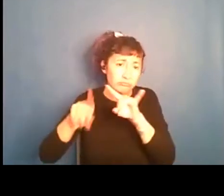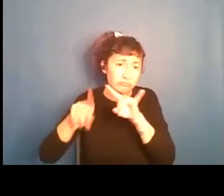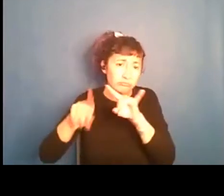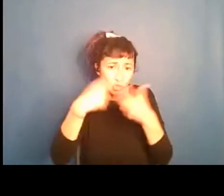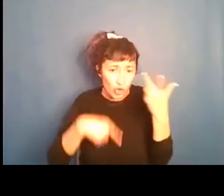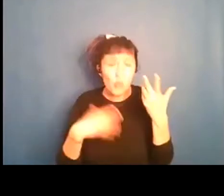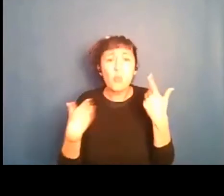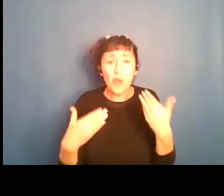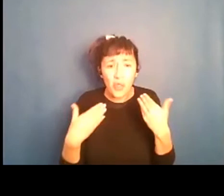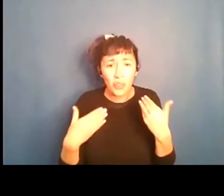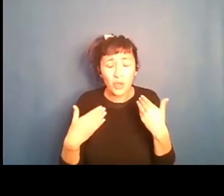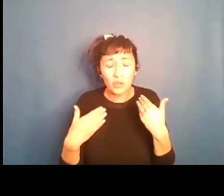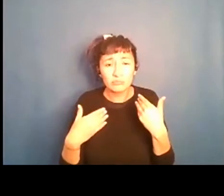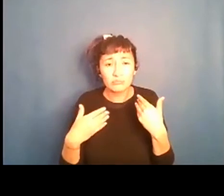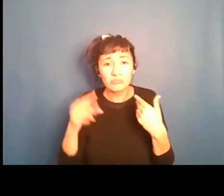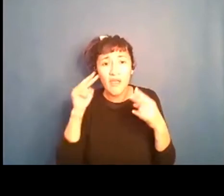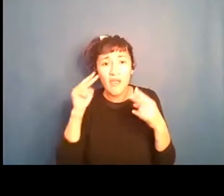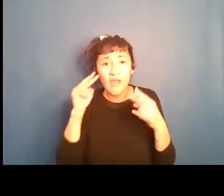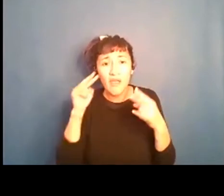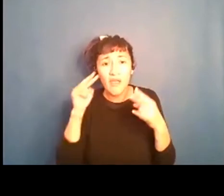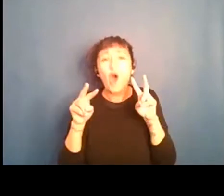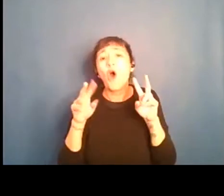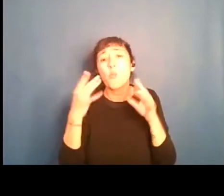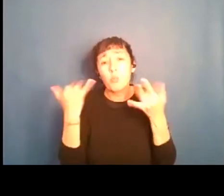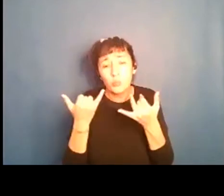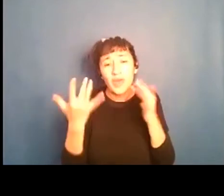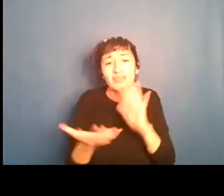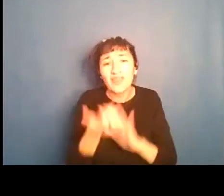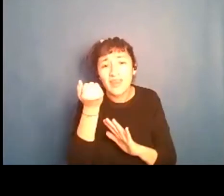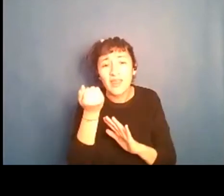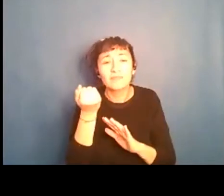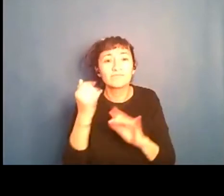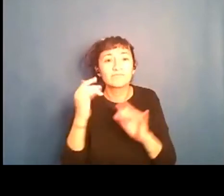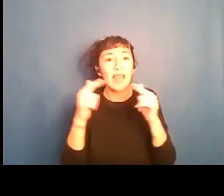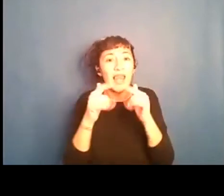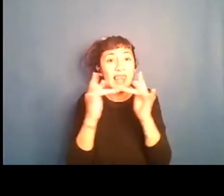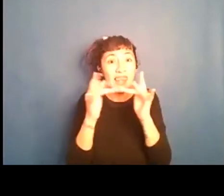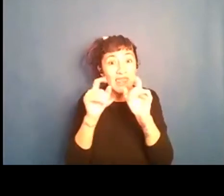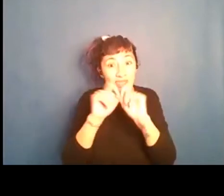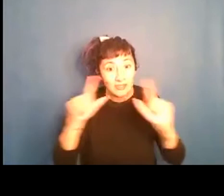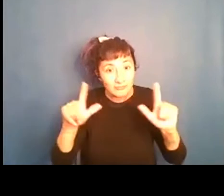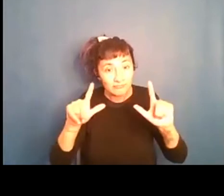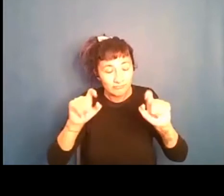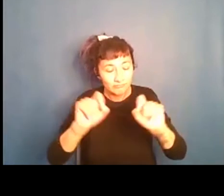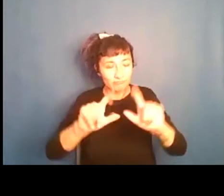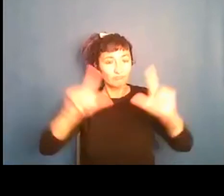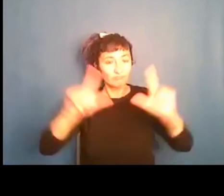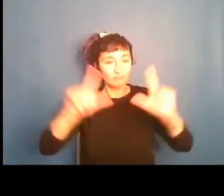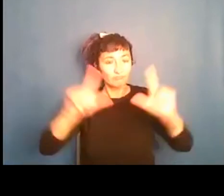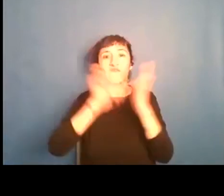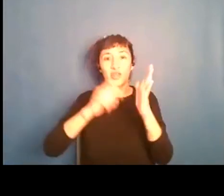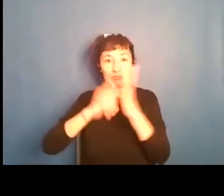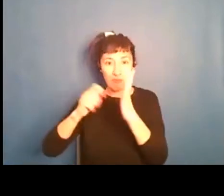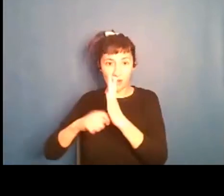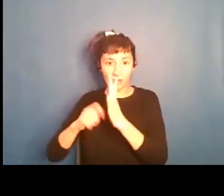pueden obtener el link para poder las firmas y seguir replicando. Eso sí, es